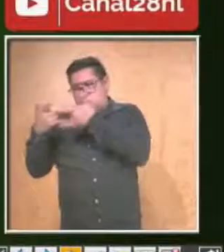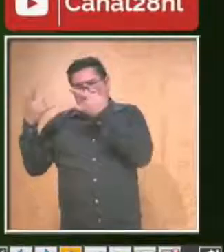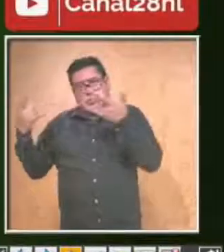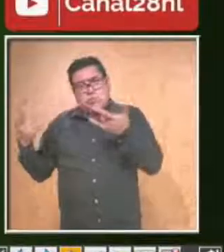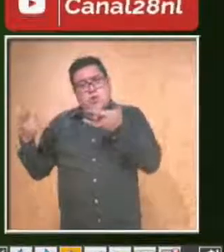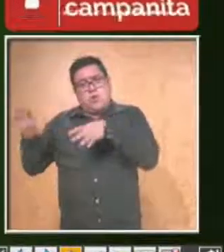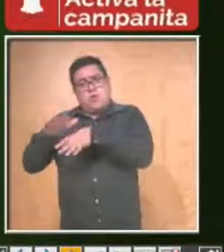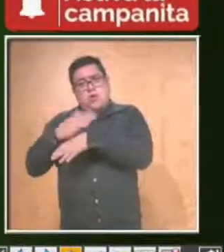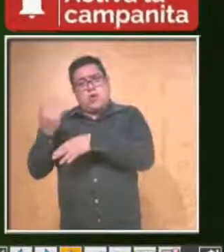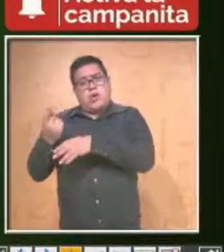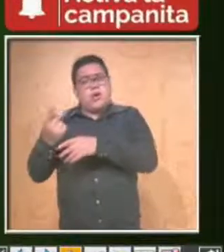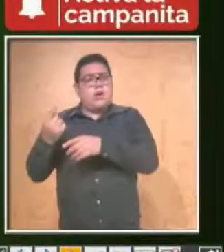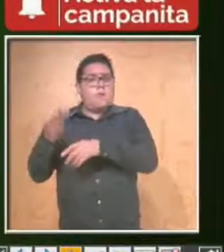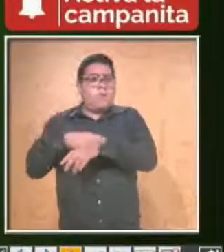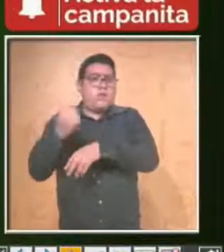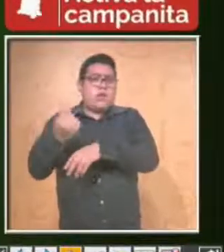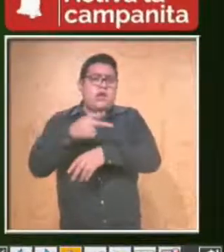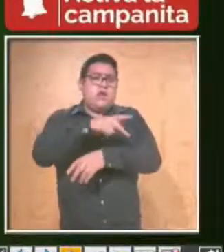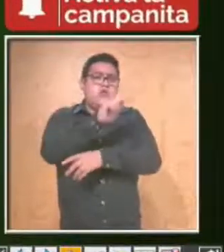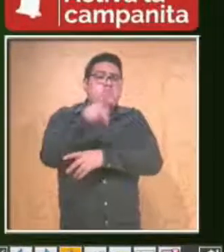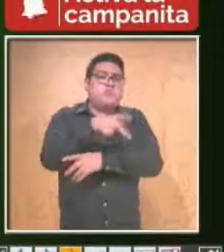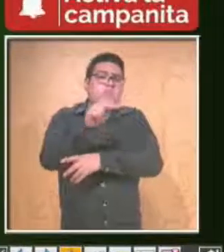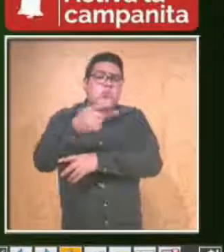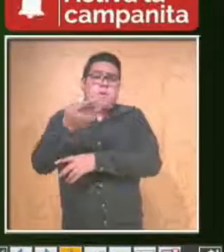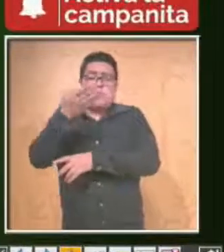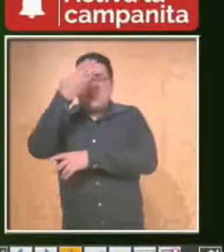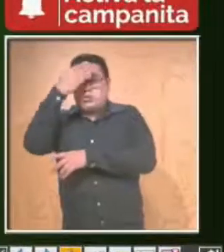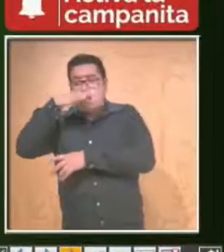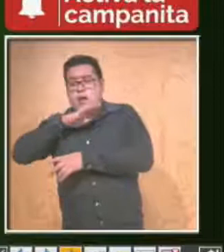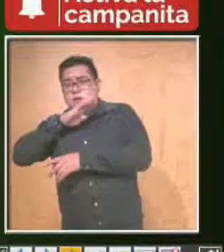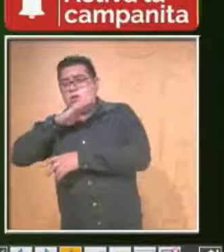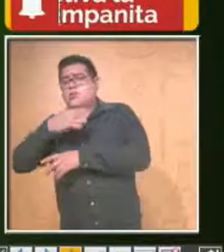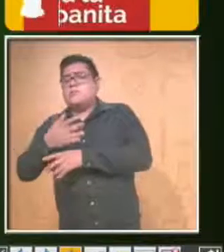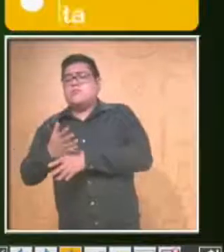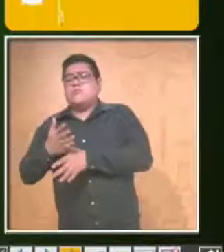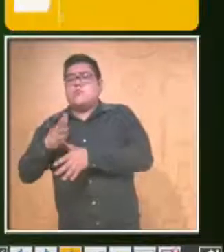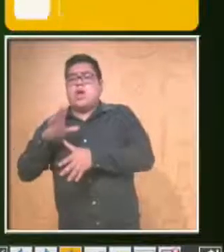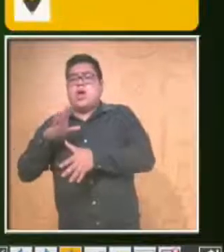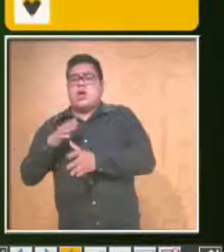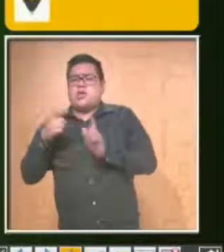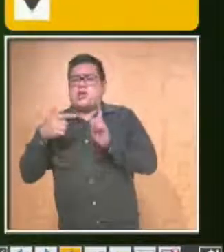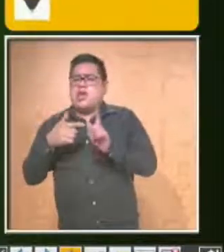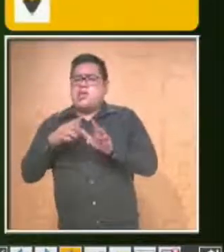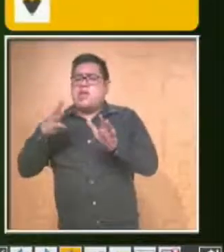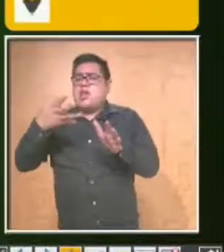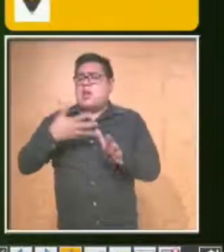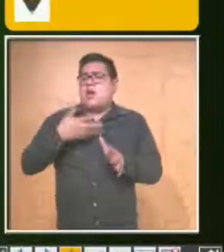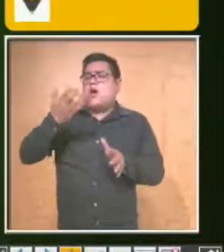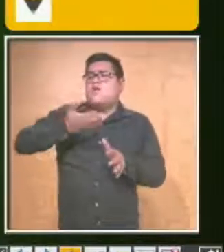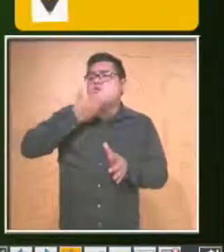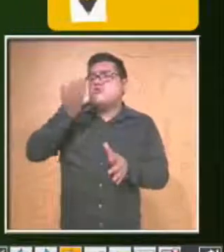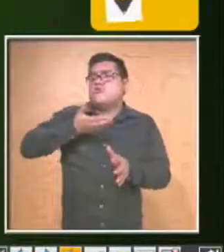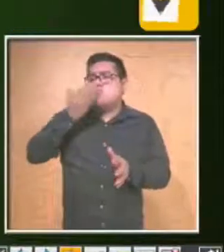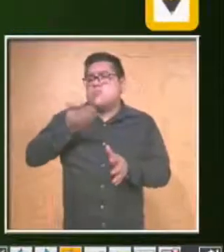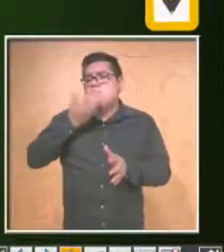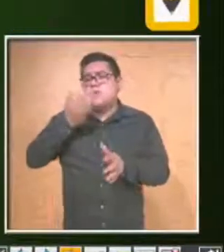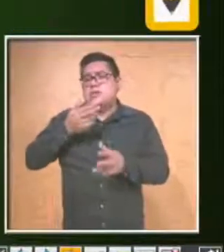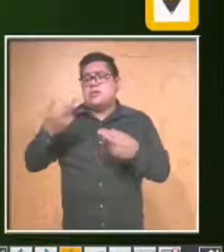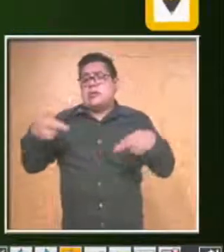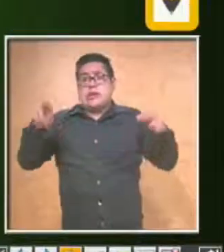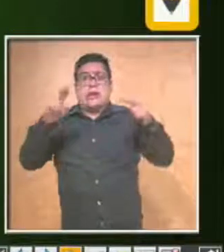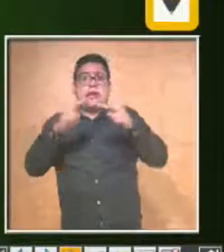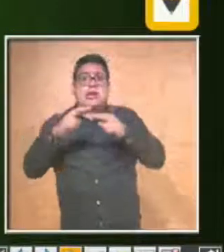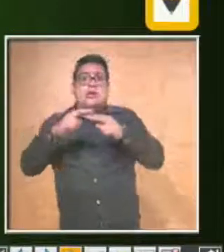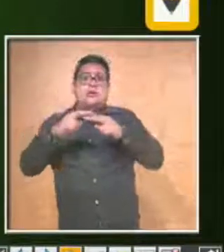los pueblos, el pueblo turco otomano y los pueblos árabes que seguían estas costumbres islámicas y esta religión